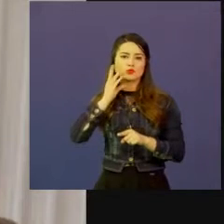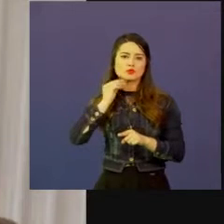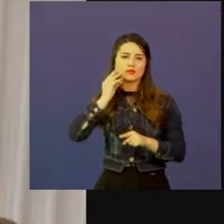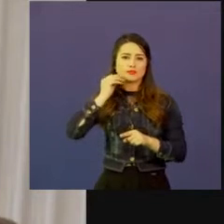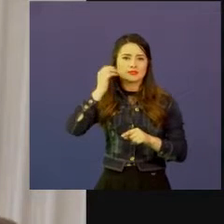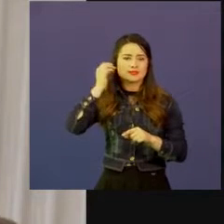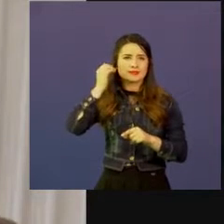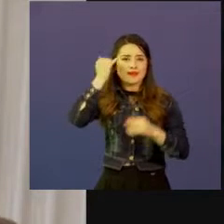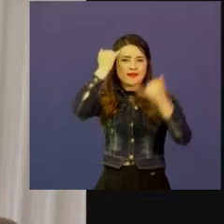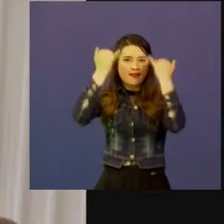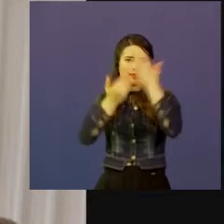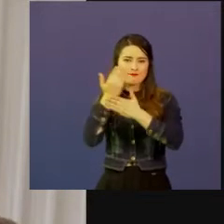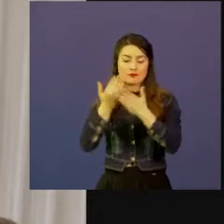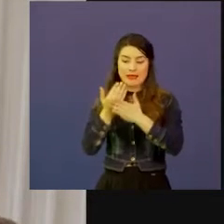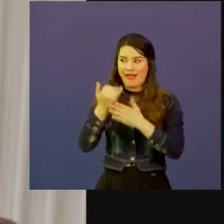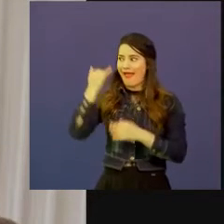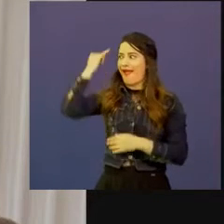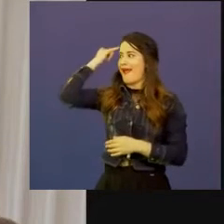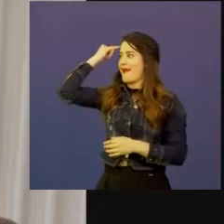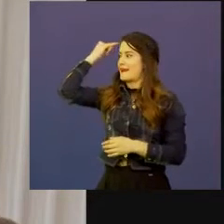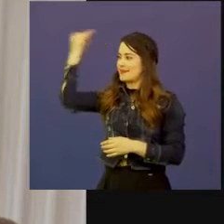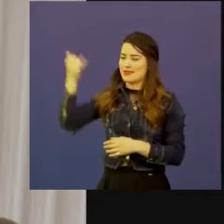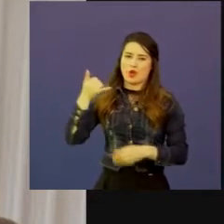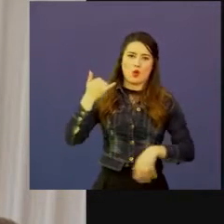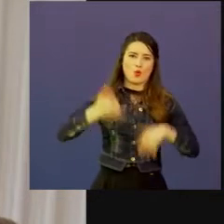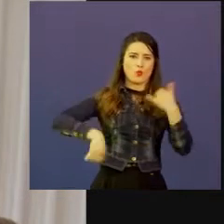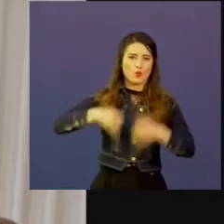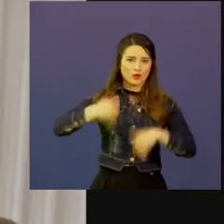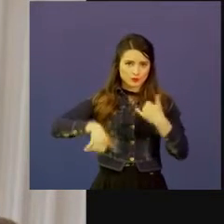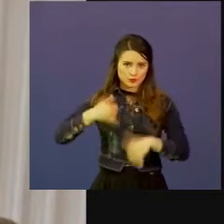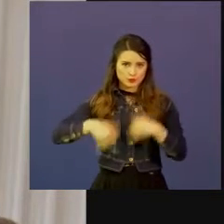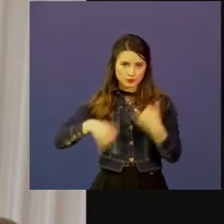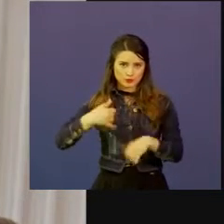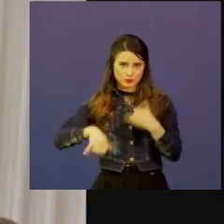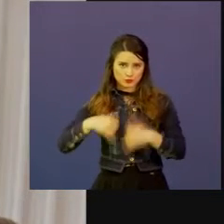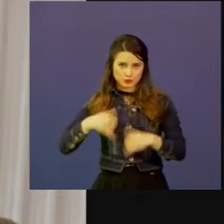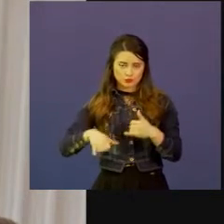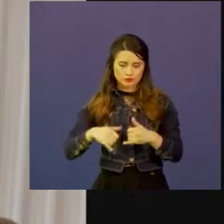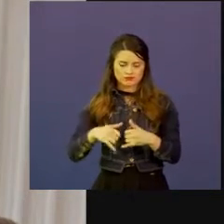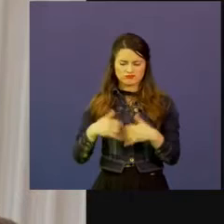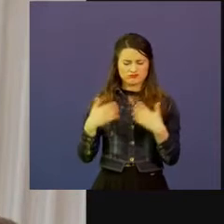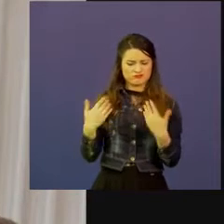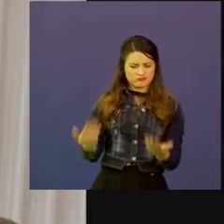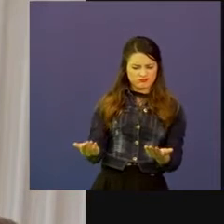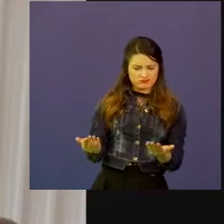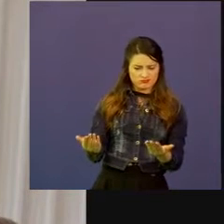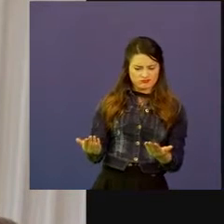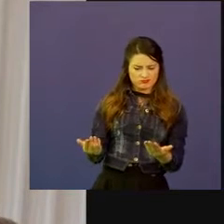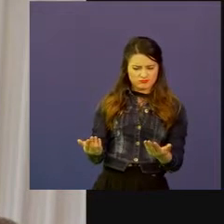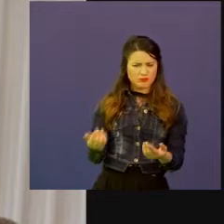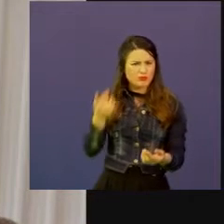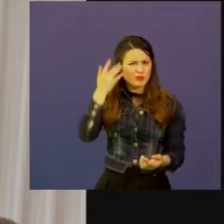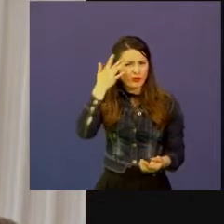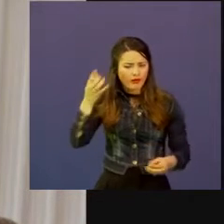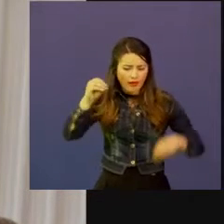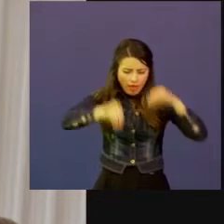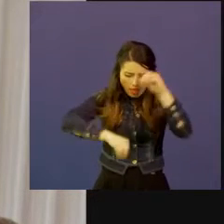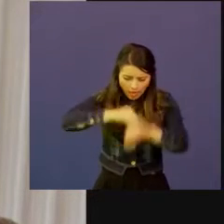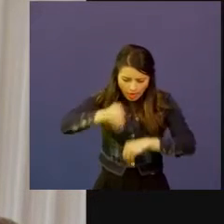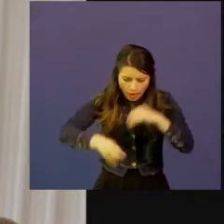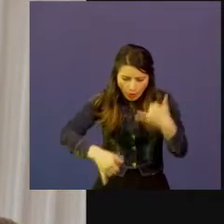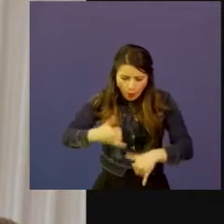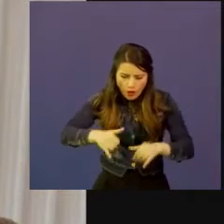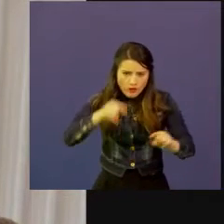aprendizaje. Aquí nos surgió una pregunta y era, ¿por qué pensar en crear recursos o crear juegos para